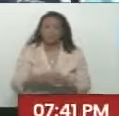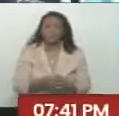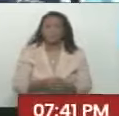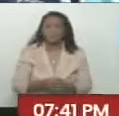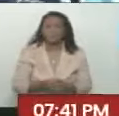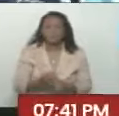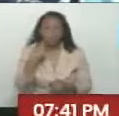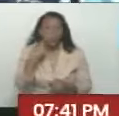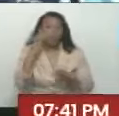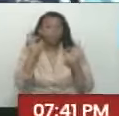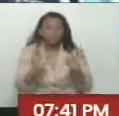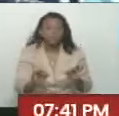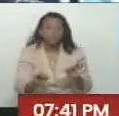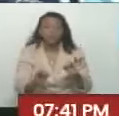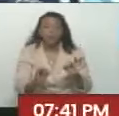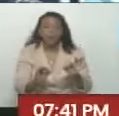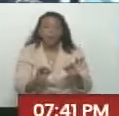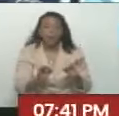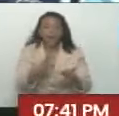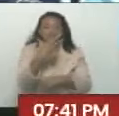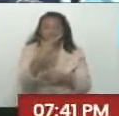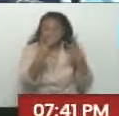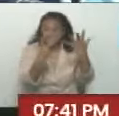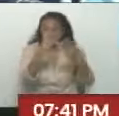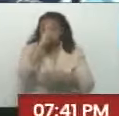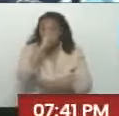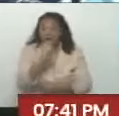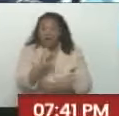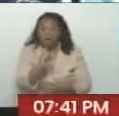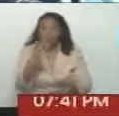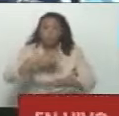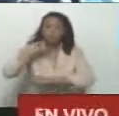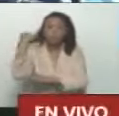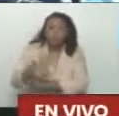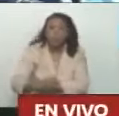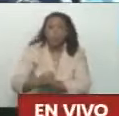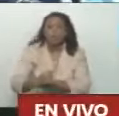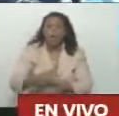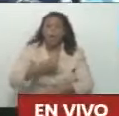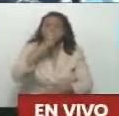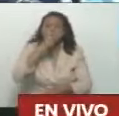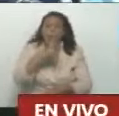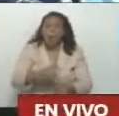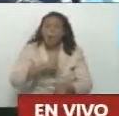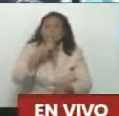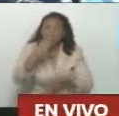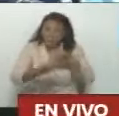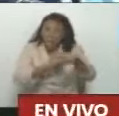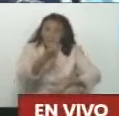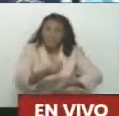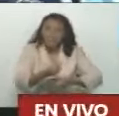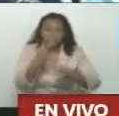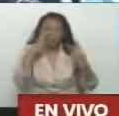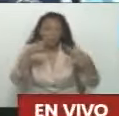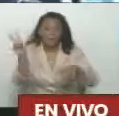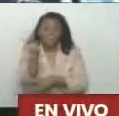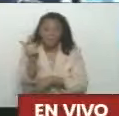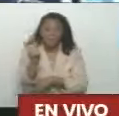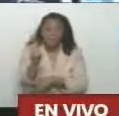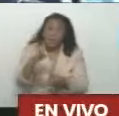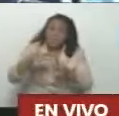presidente, hoy se cumplen 7 años del asesinato, de uno de los crímenes de odio más horribles que ha visto